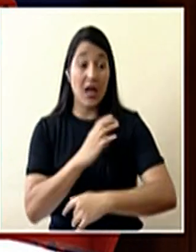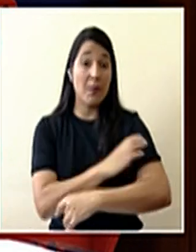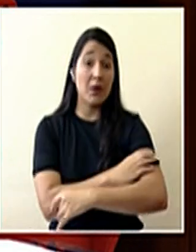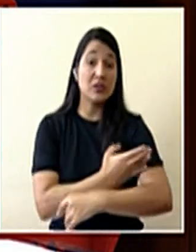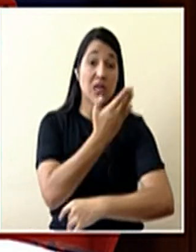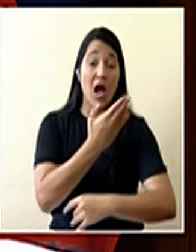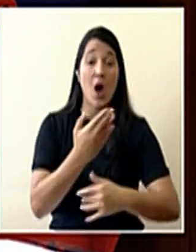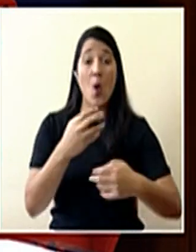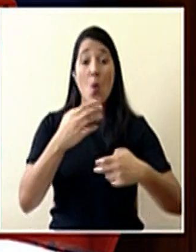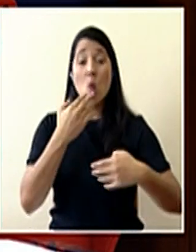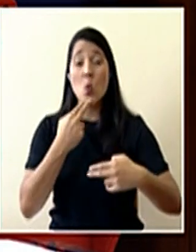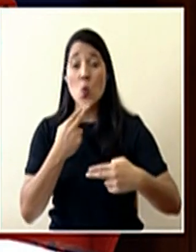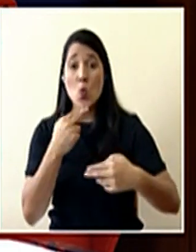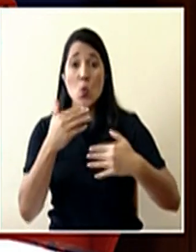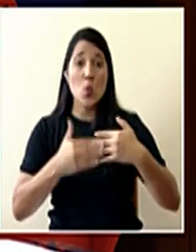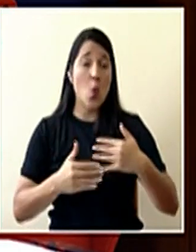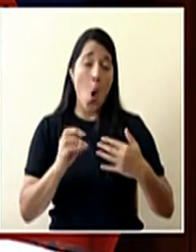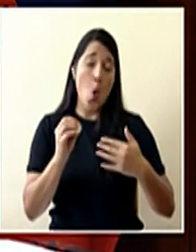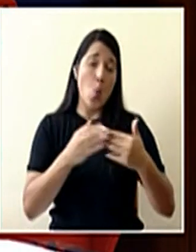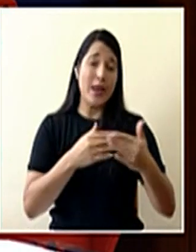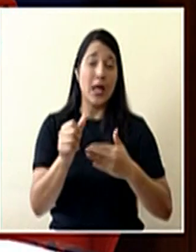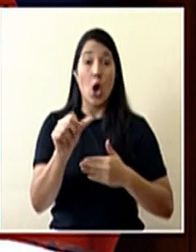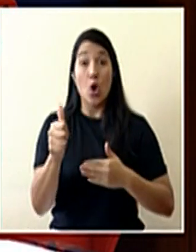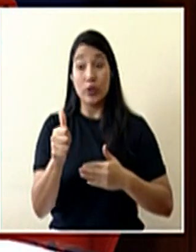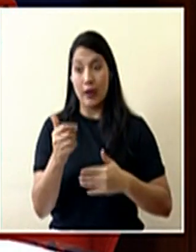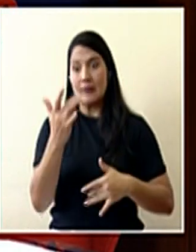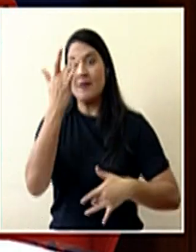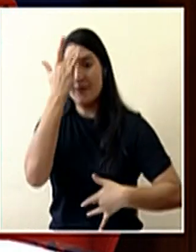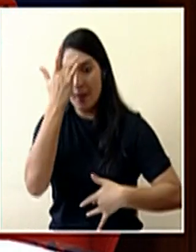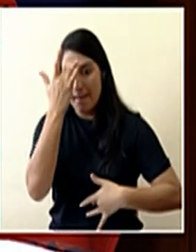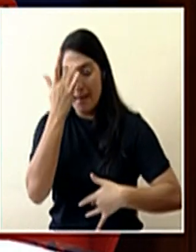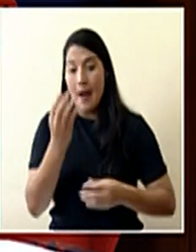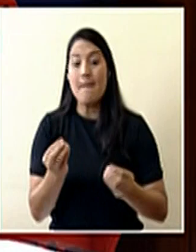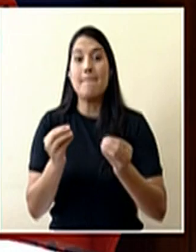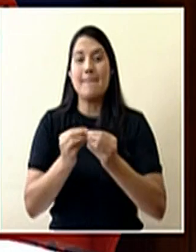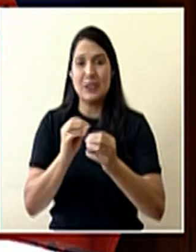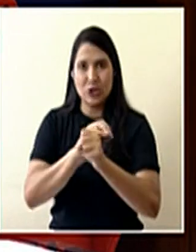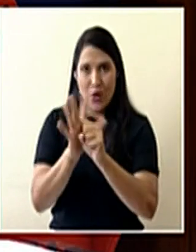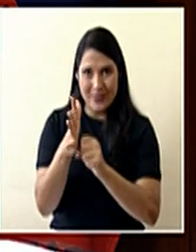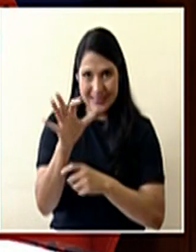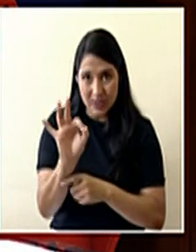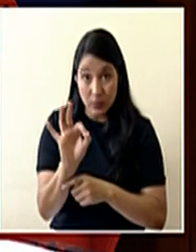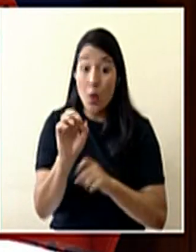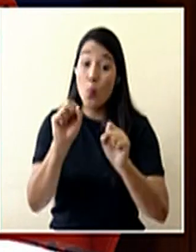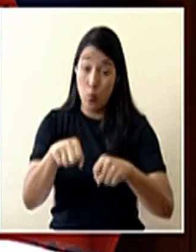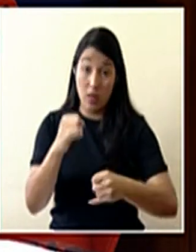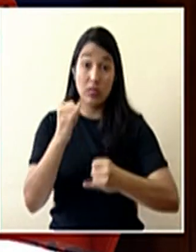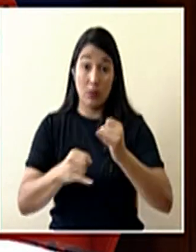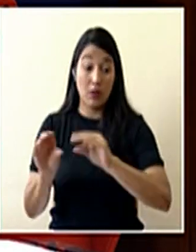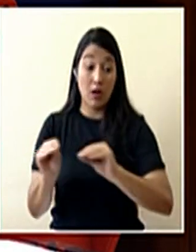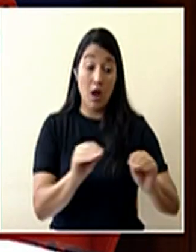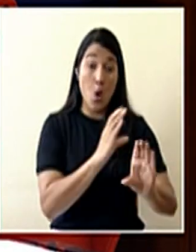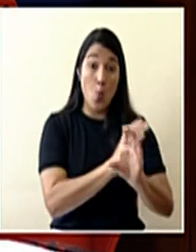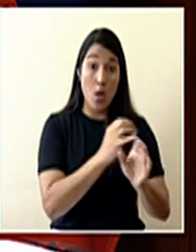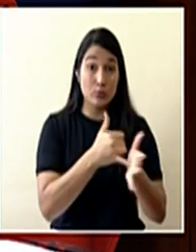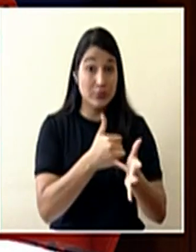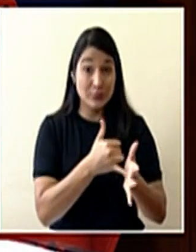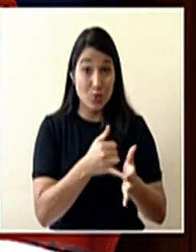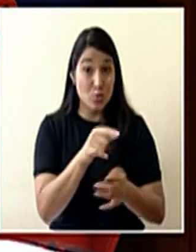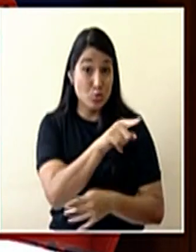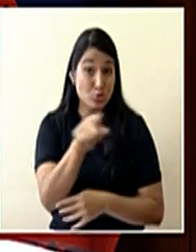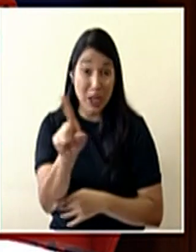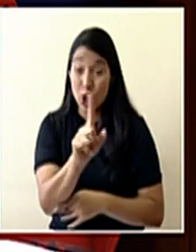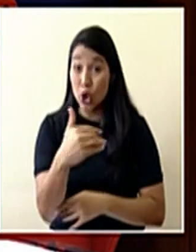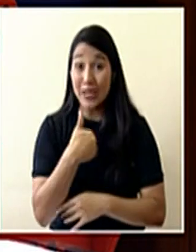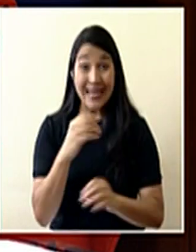enfermedad inmunológica, le dé COVID y termine en una unidad de cuidados intensivos. No hay nada que nos asegure que no vamos a terminar ahí,